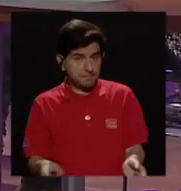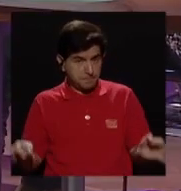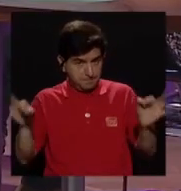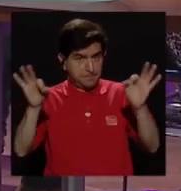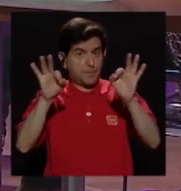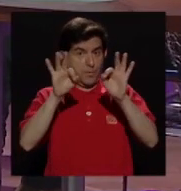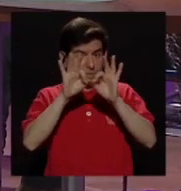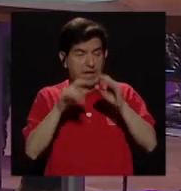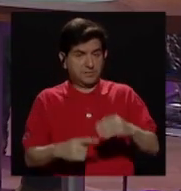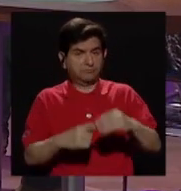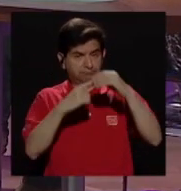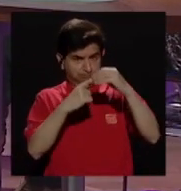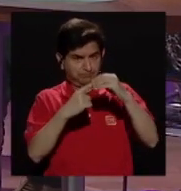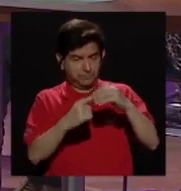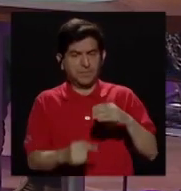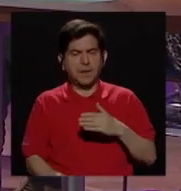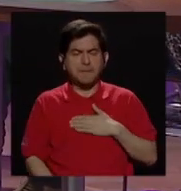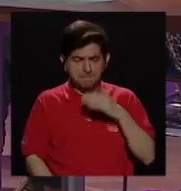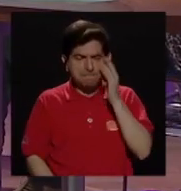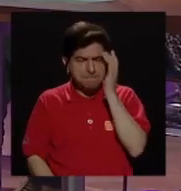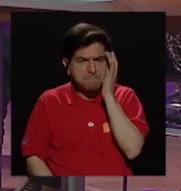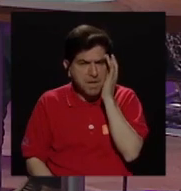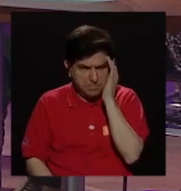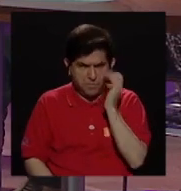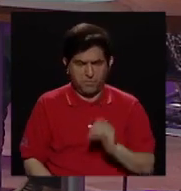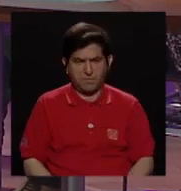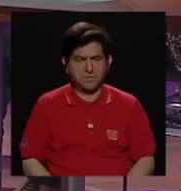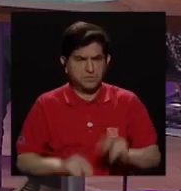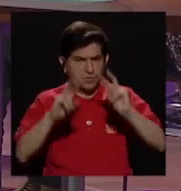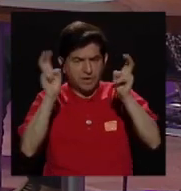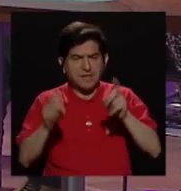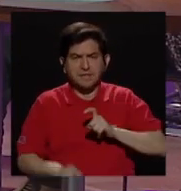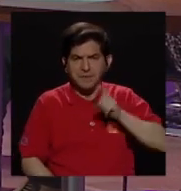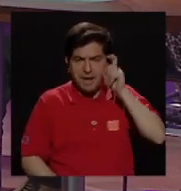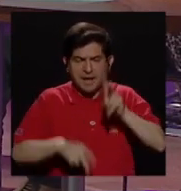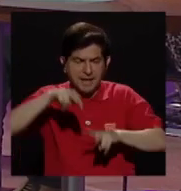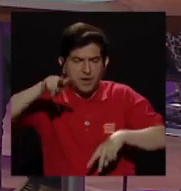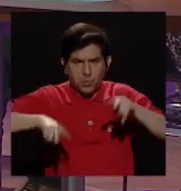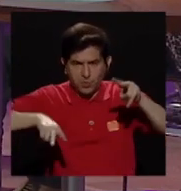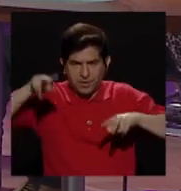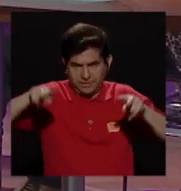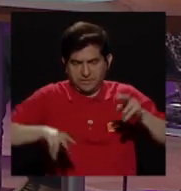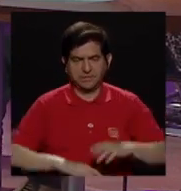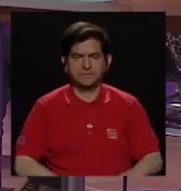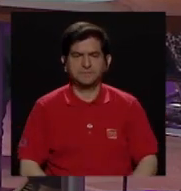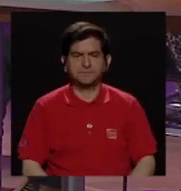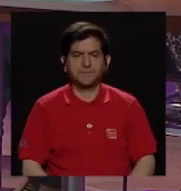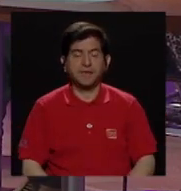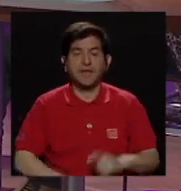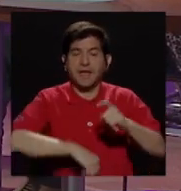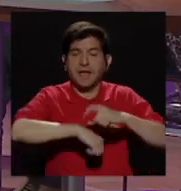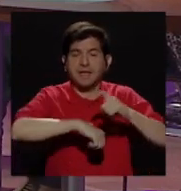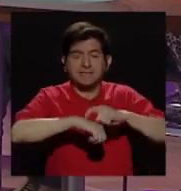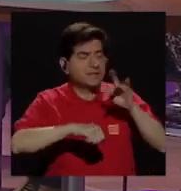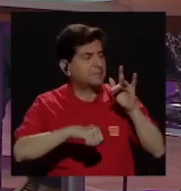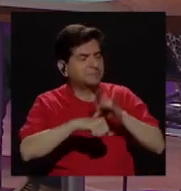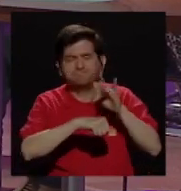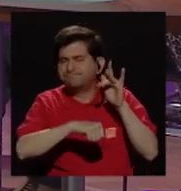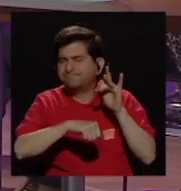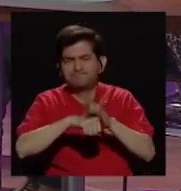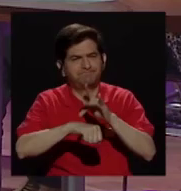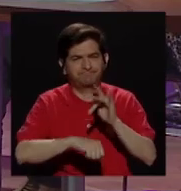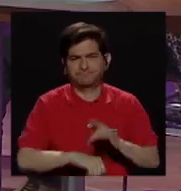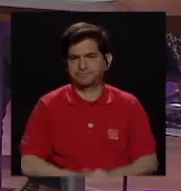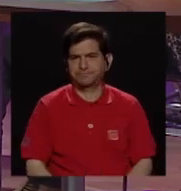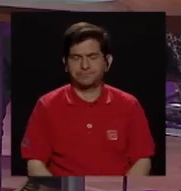importante, sobre todo mi preocupación con el tema de género variante, porque es una etapa muy temprana.